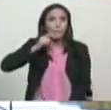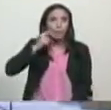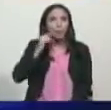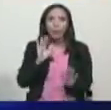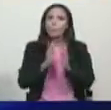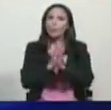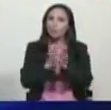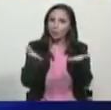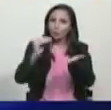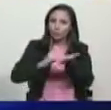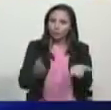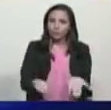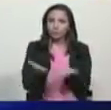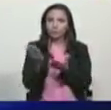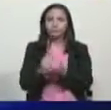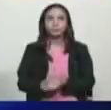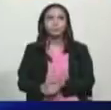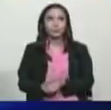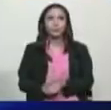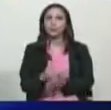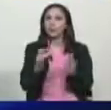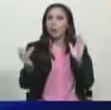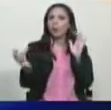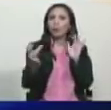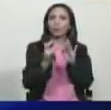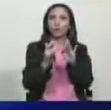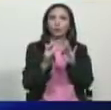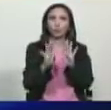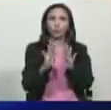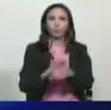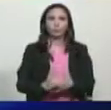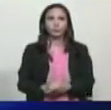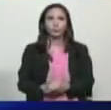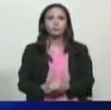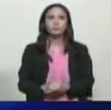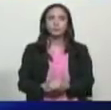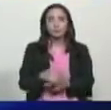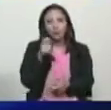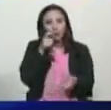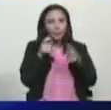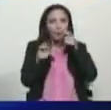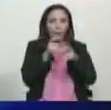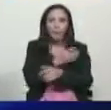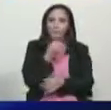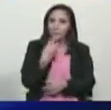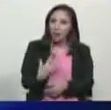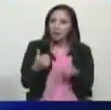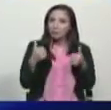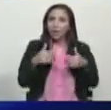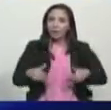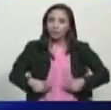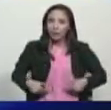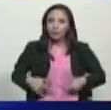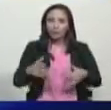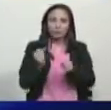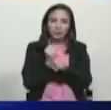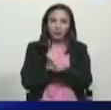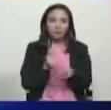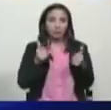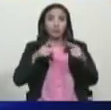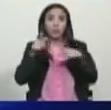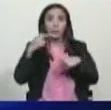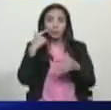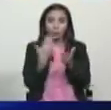quiten. Estamos conectados con ustedes. Estamos viendo la maravilla del esfuerzo, del trabajo y los